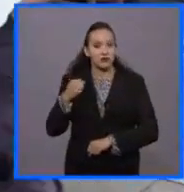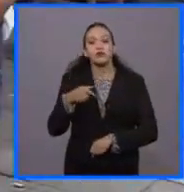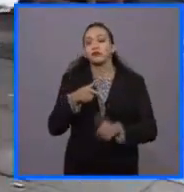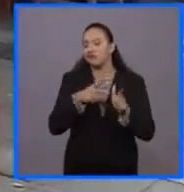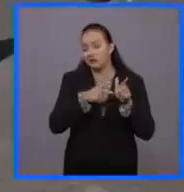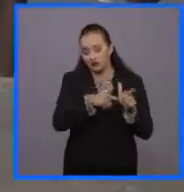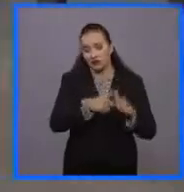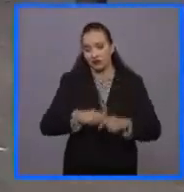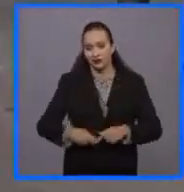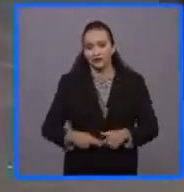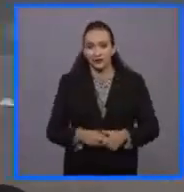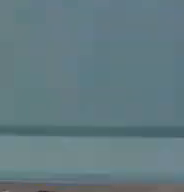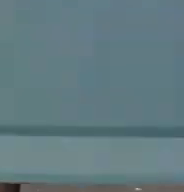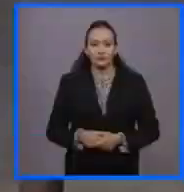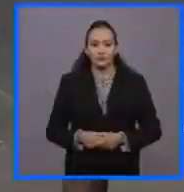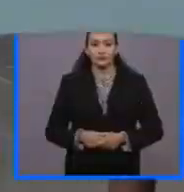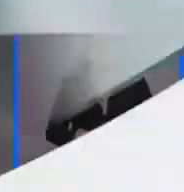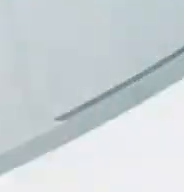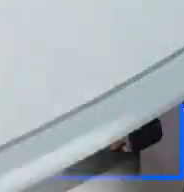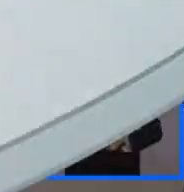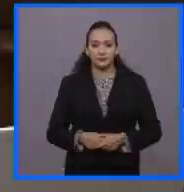vigente.